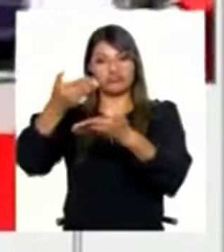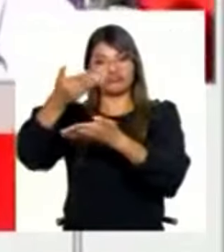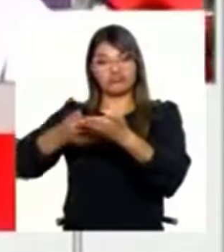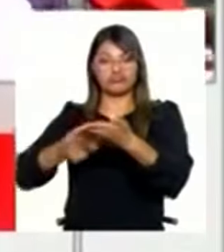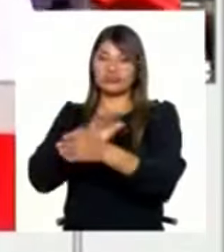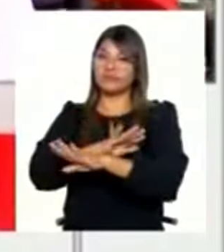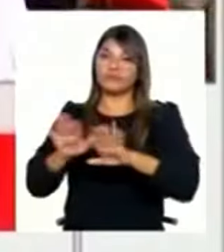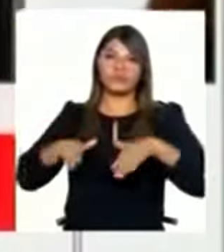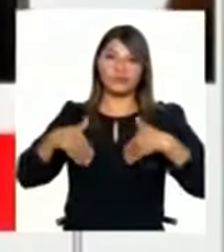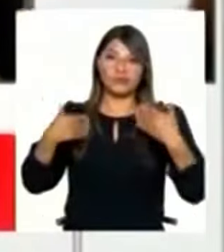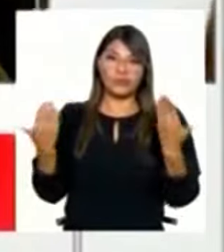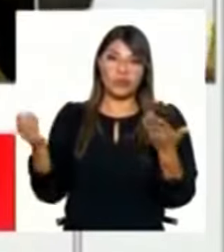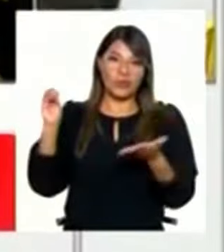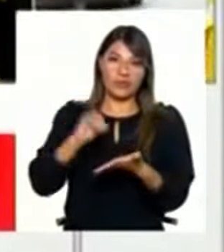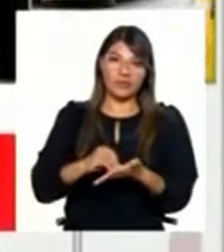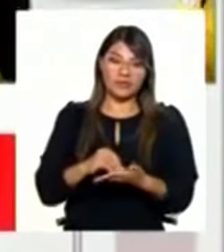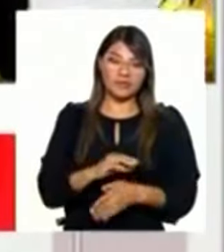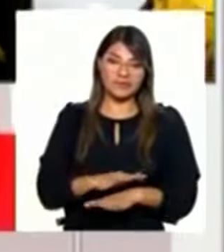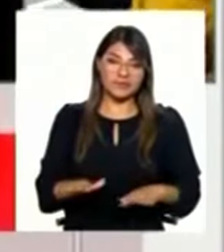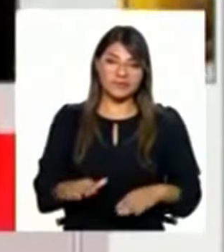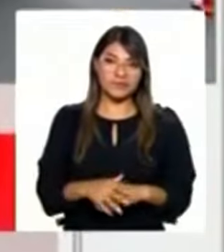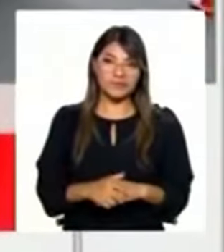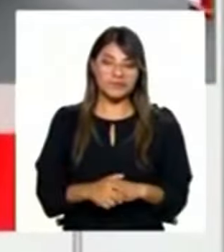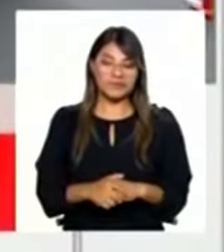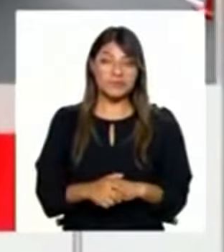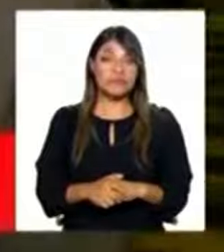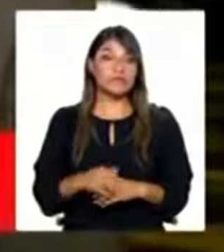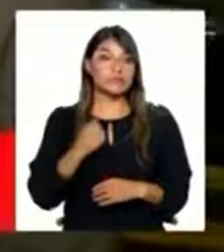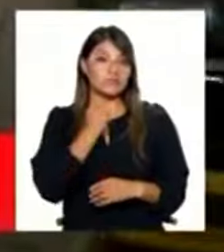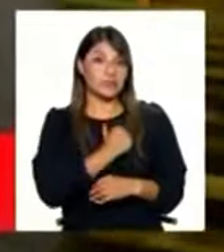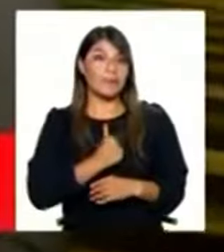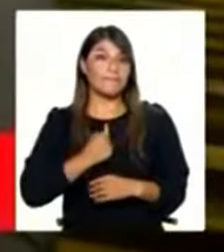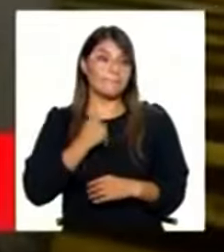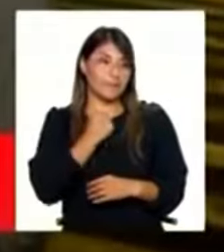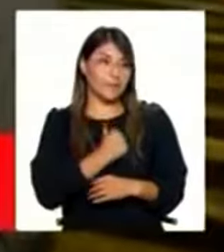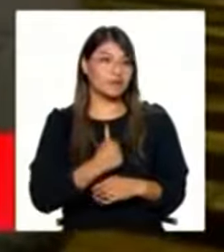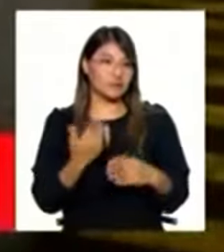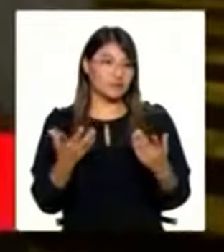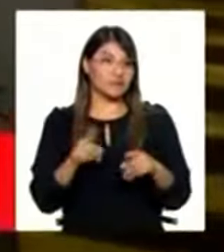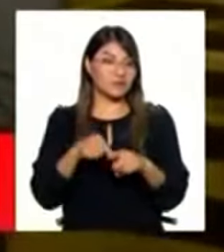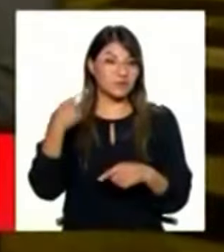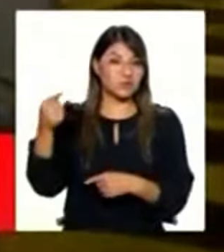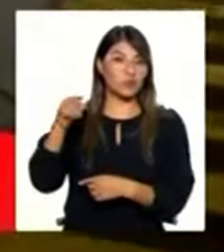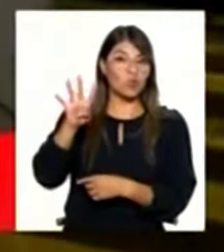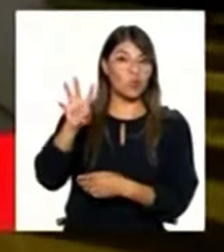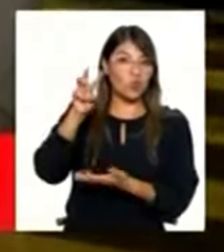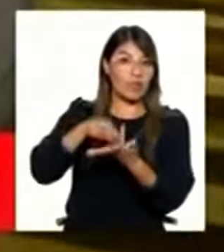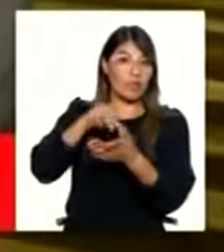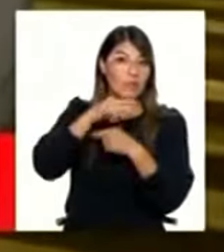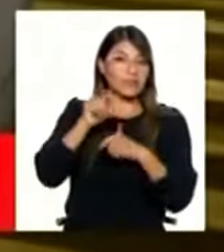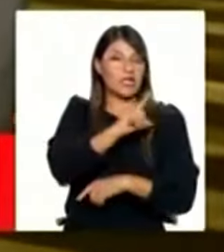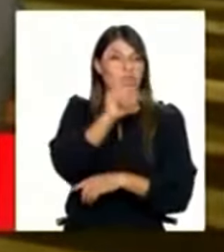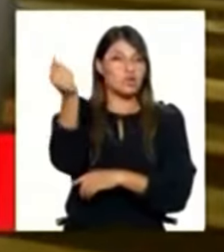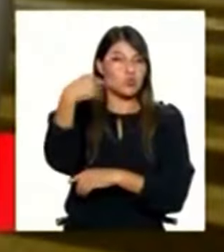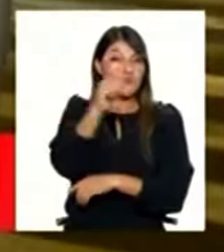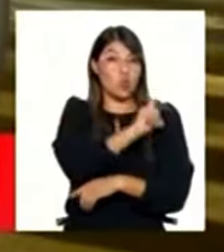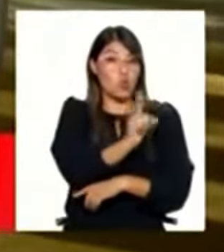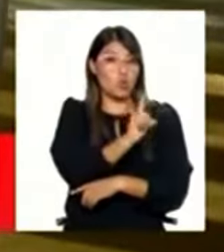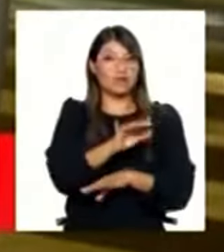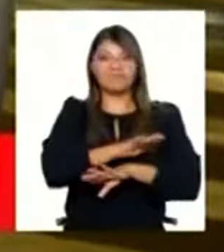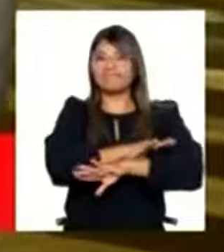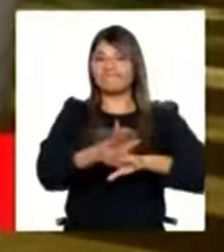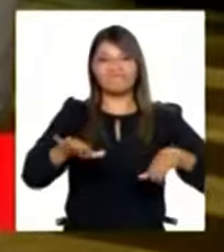dejar de operar. En realidad, lamentamos mucho la situación, pero de manera indefectible ya el 4 de marzo, el lunes dejaría de